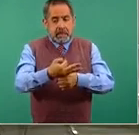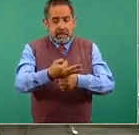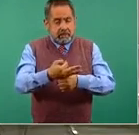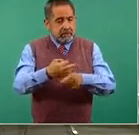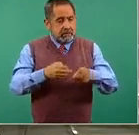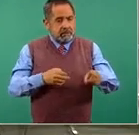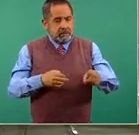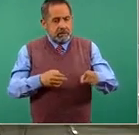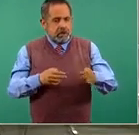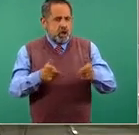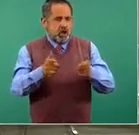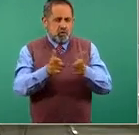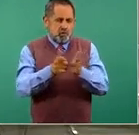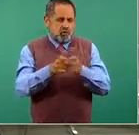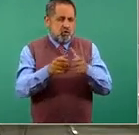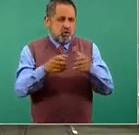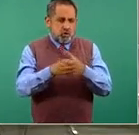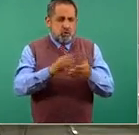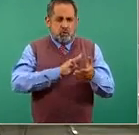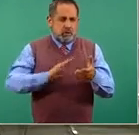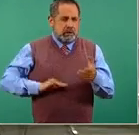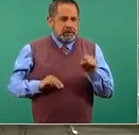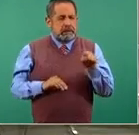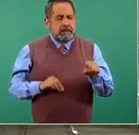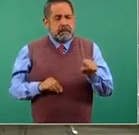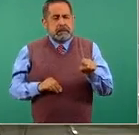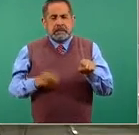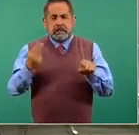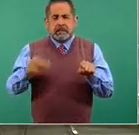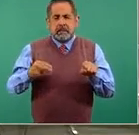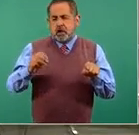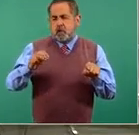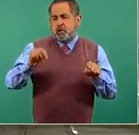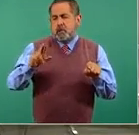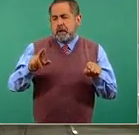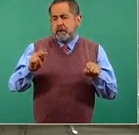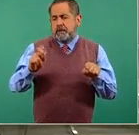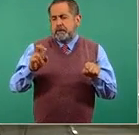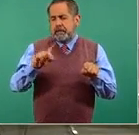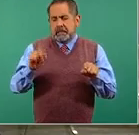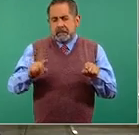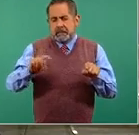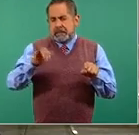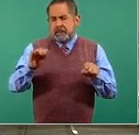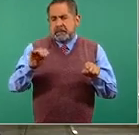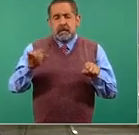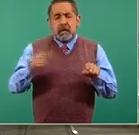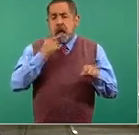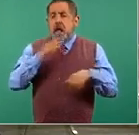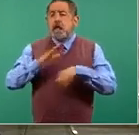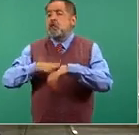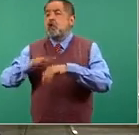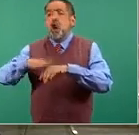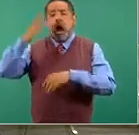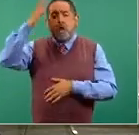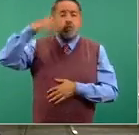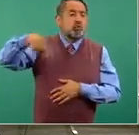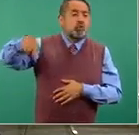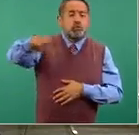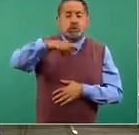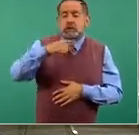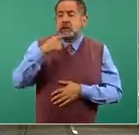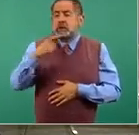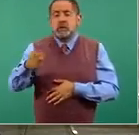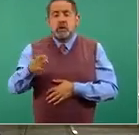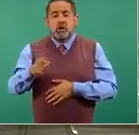de este pequeño municipio, se llama Omar Pérez Jiménez, les dijo a los adultos mayores que la Jornada